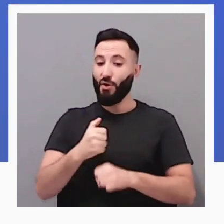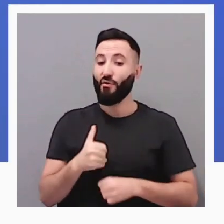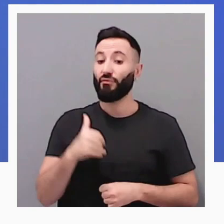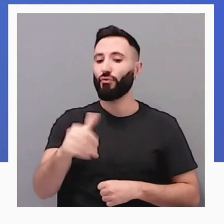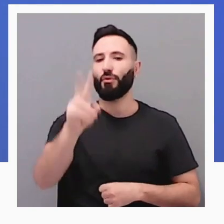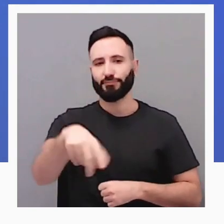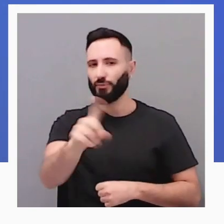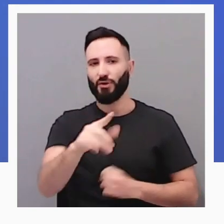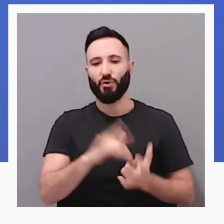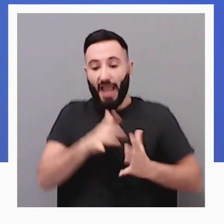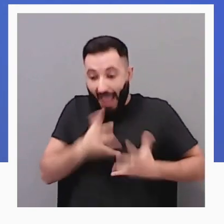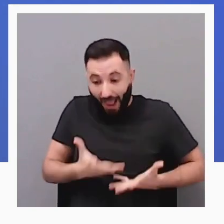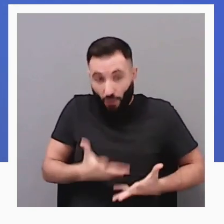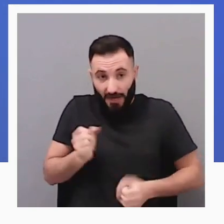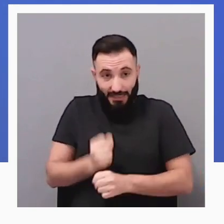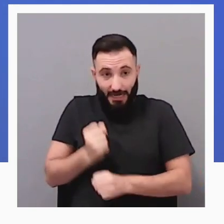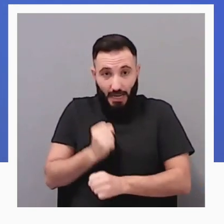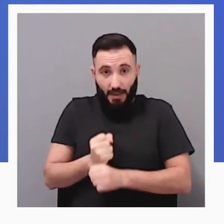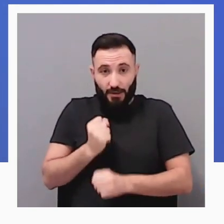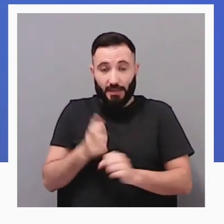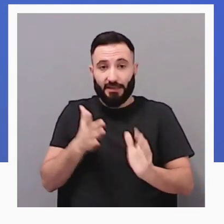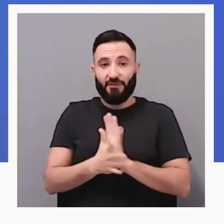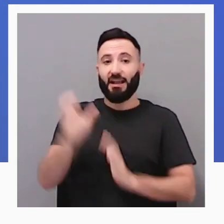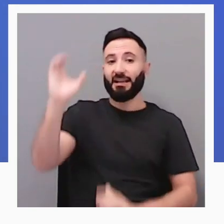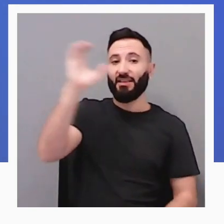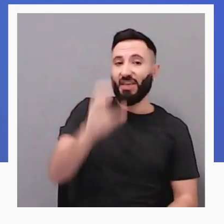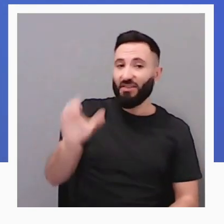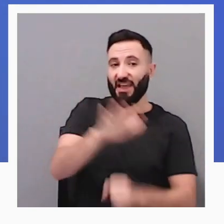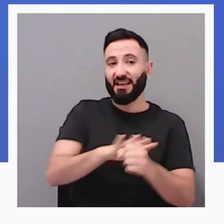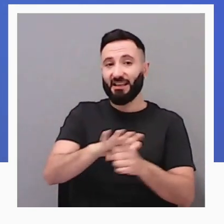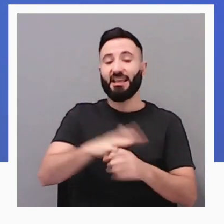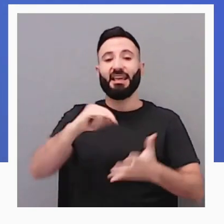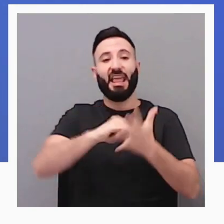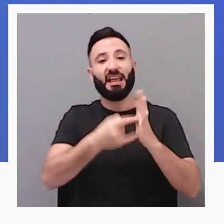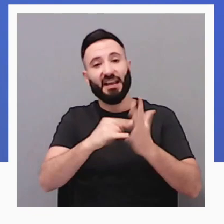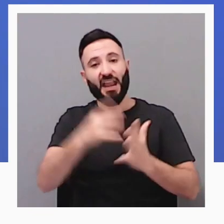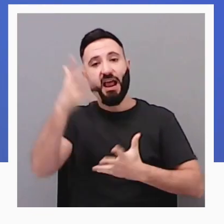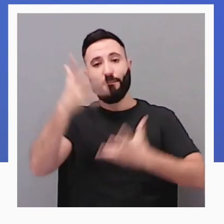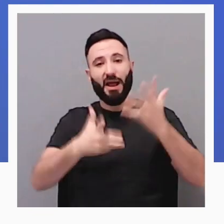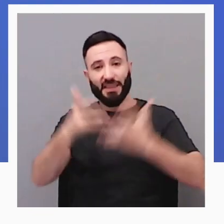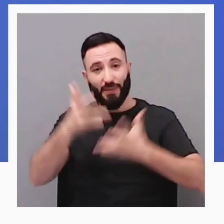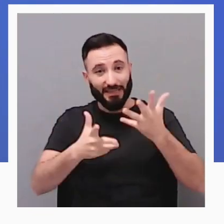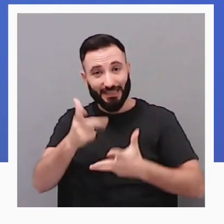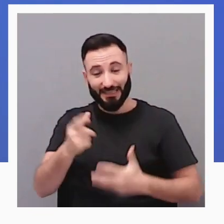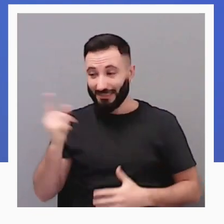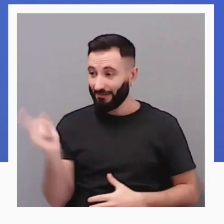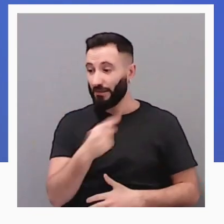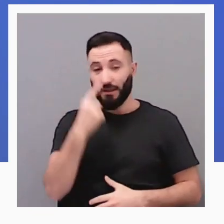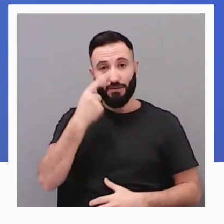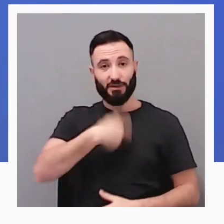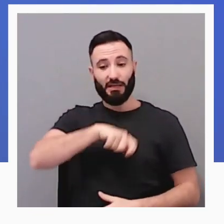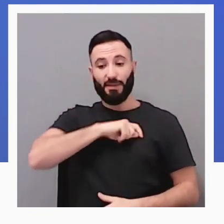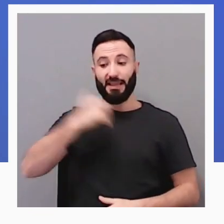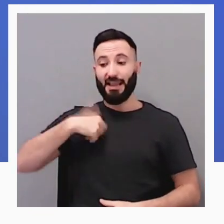del presente están en áreas STEM, ciencia, tecnología, ingeniería y matemáticas, por sus siglas en inglés. Vemos que en España ya hubo el